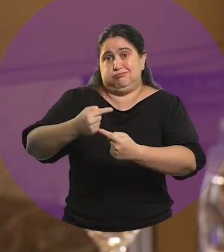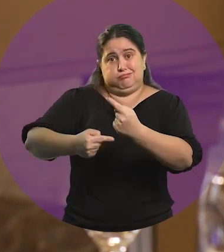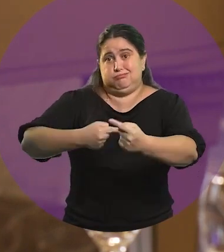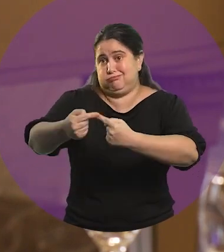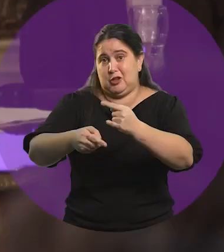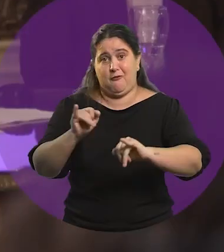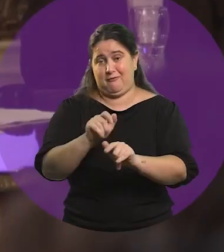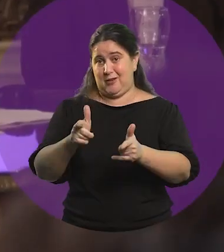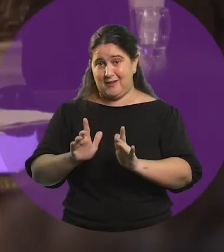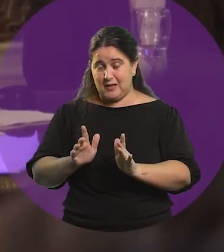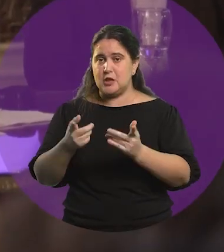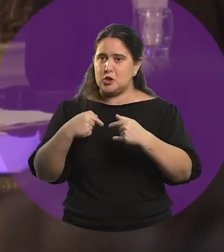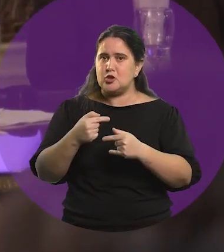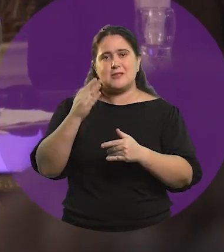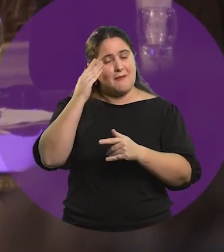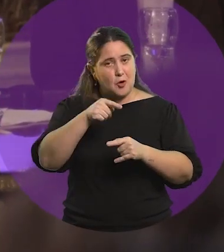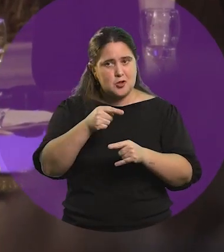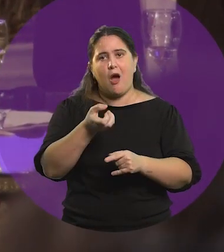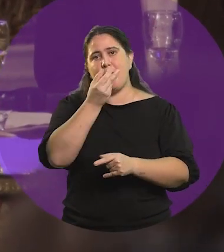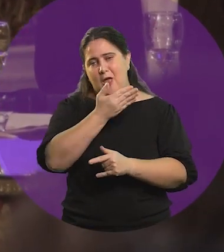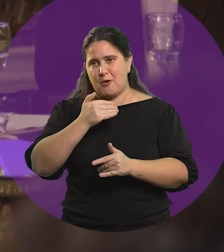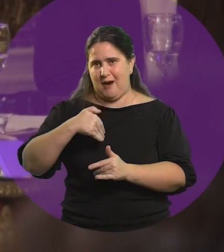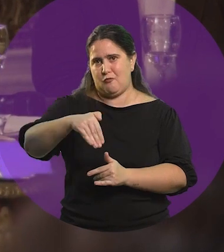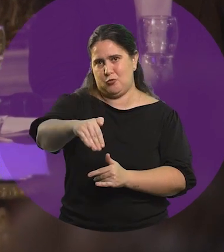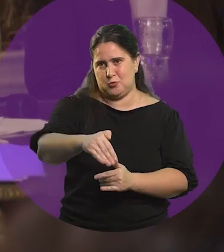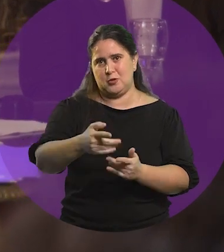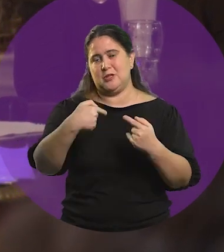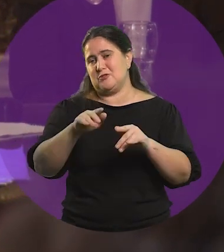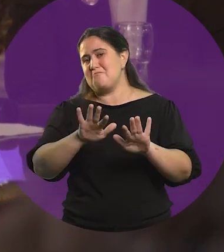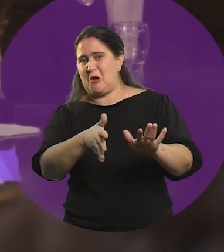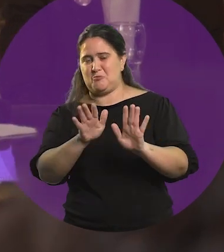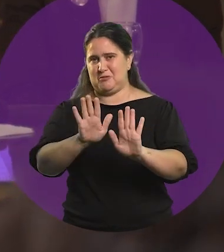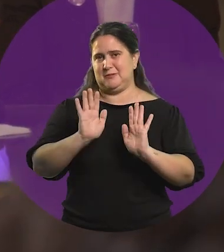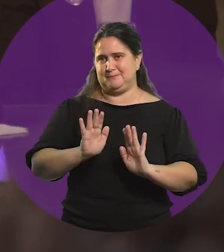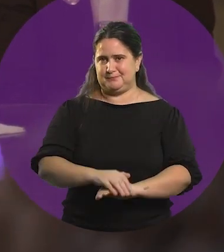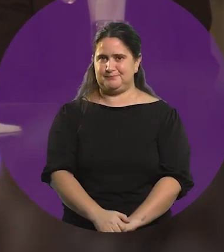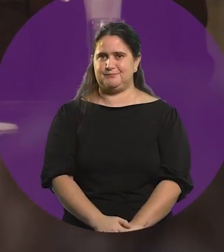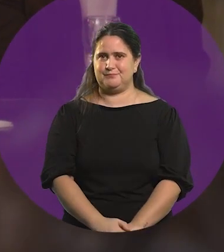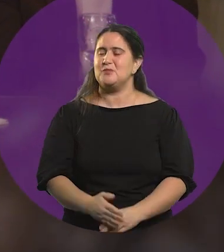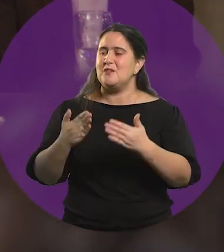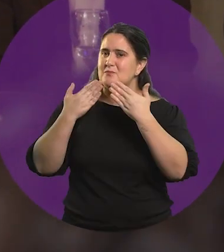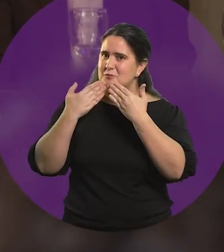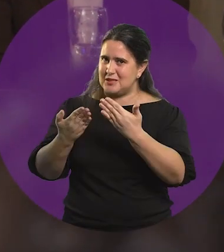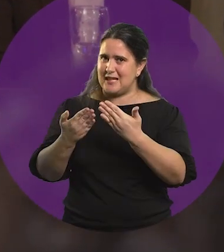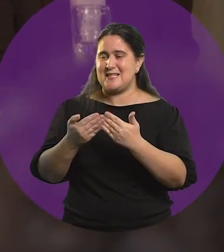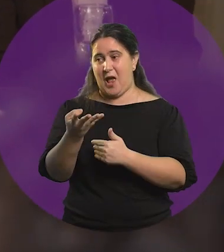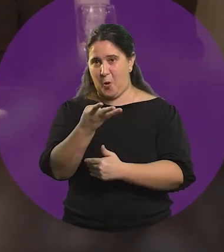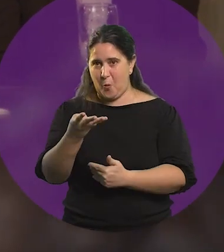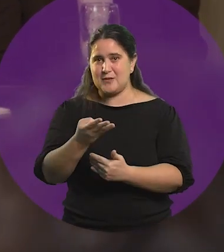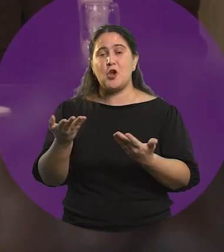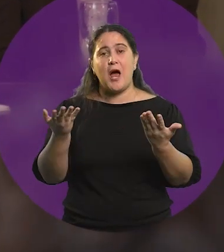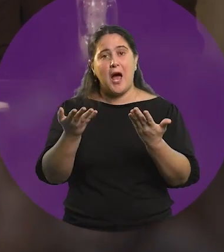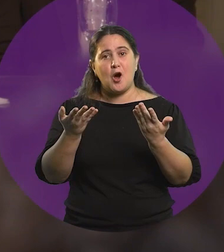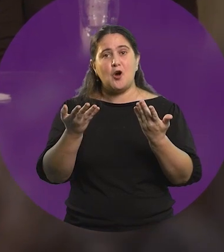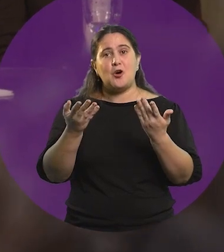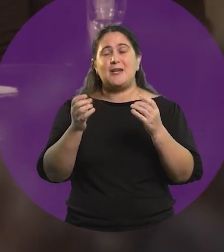100 metros, vamos a estar en mejores condiciones hacia adelante. Así que eso más o menos por ahí. Bueno, muchísimas gracias a los cuatro.